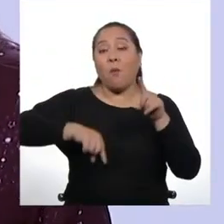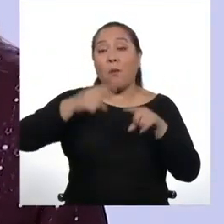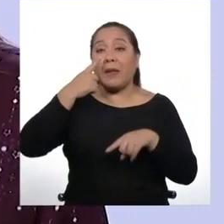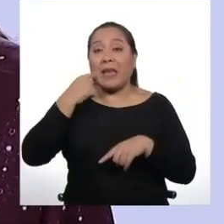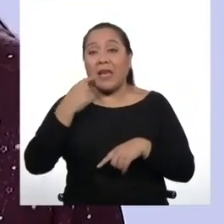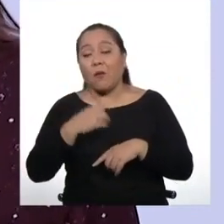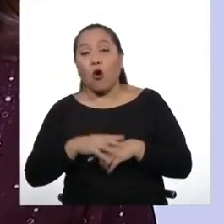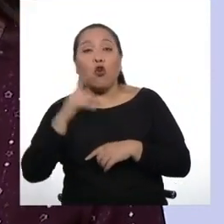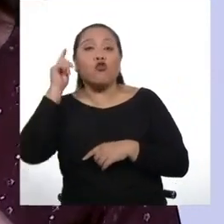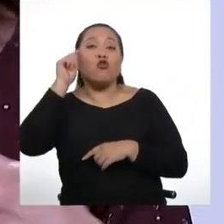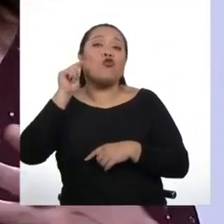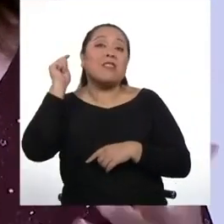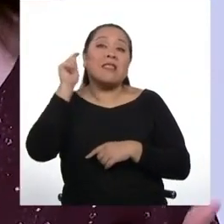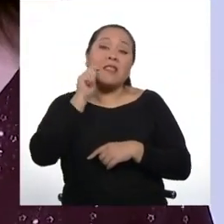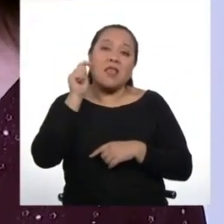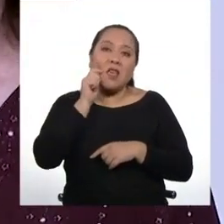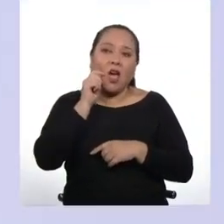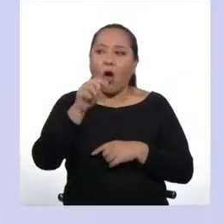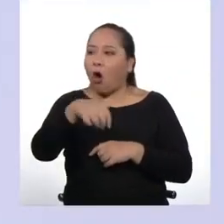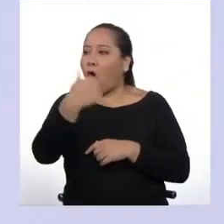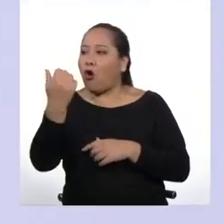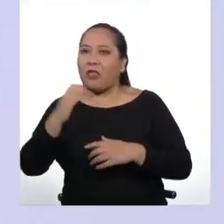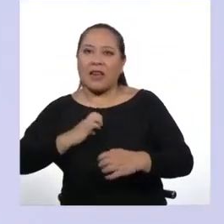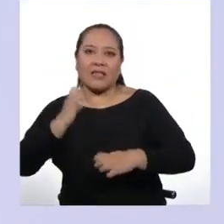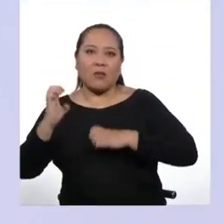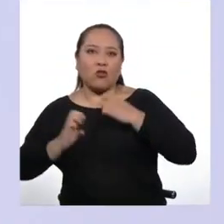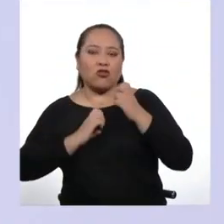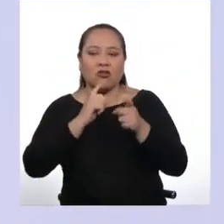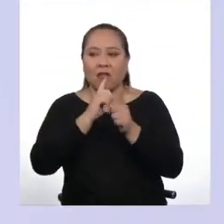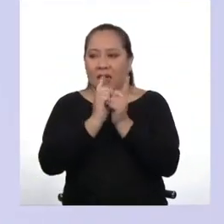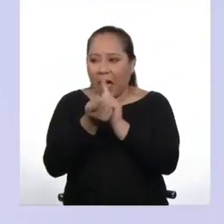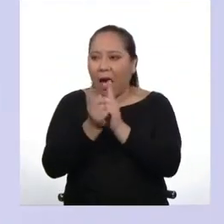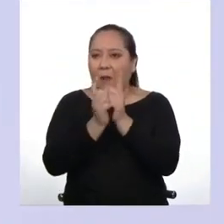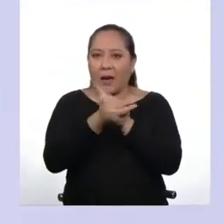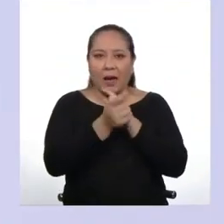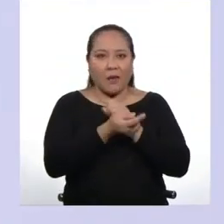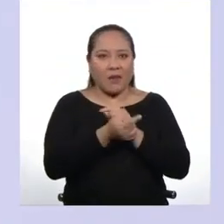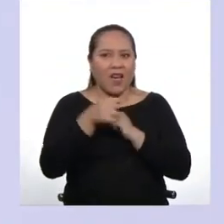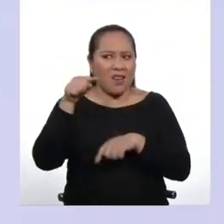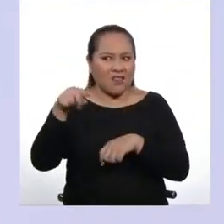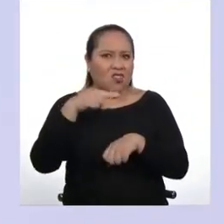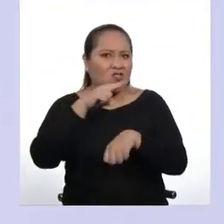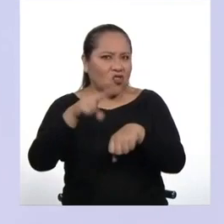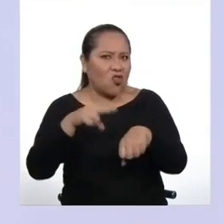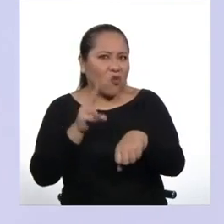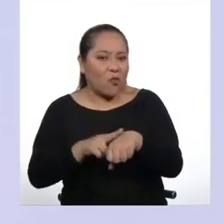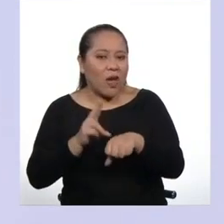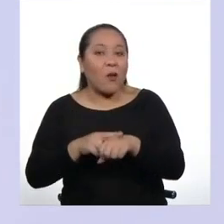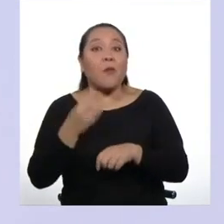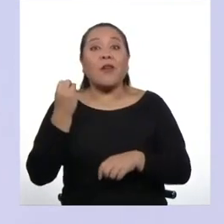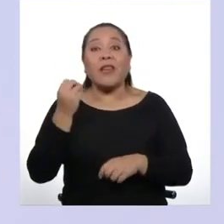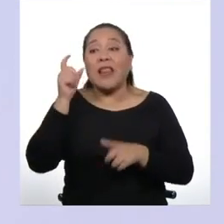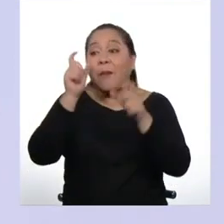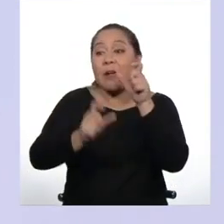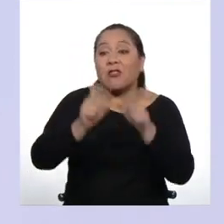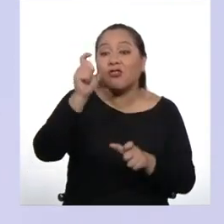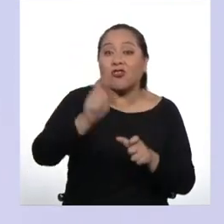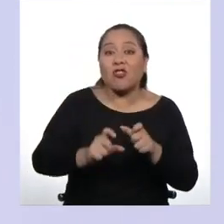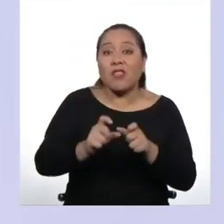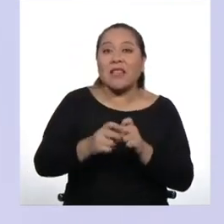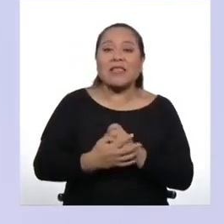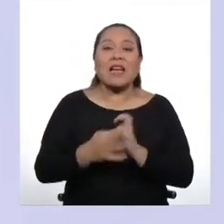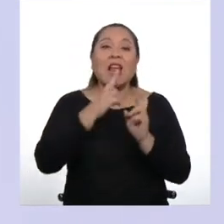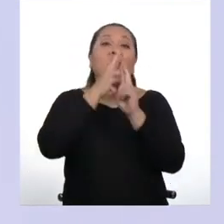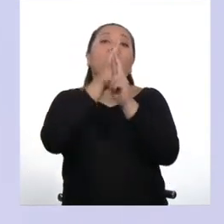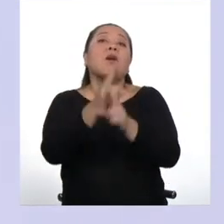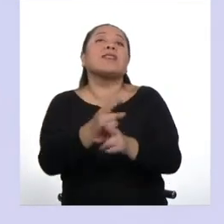muestran otras emociones que van variando. Esto es normal porque las personas reaccionamos de manera distinta